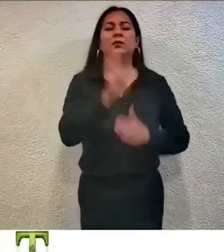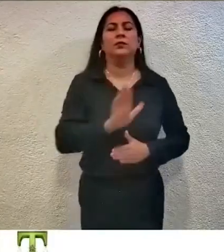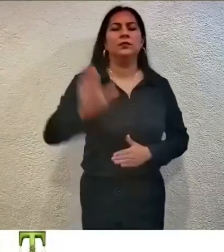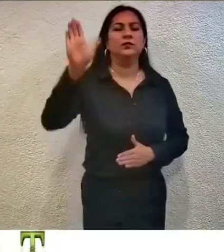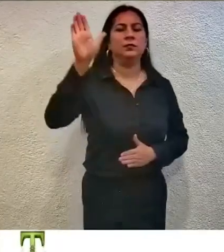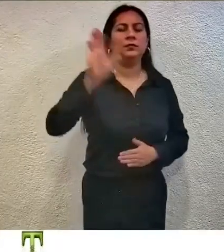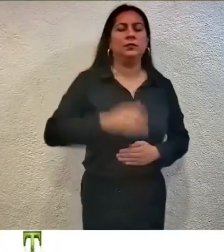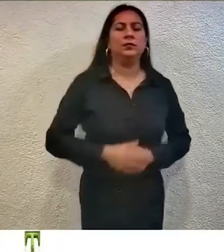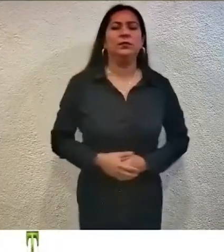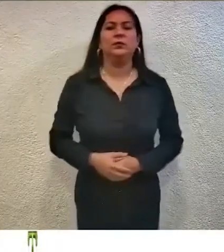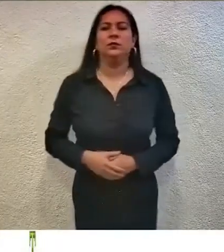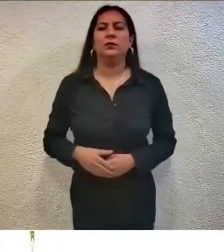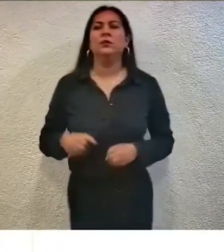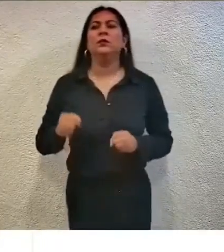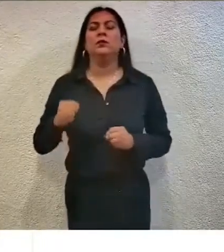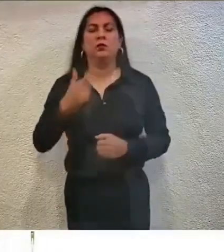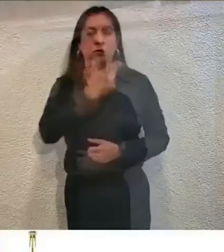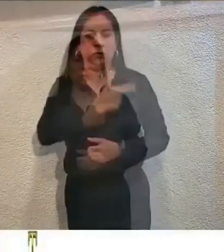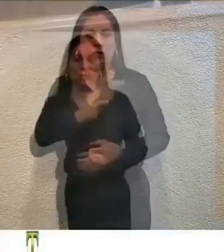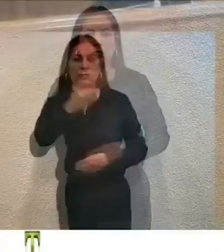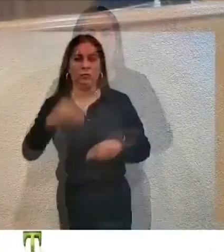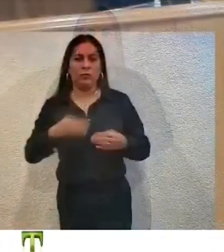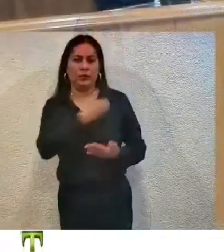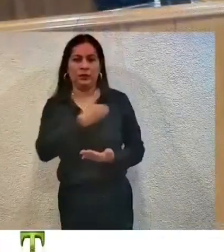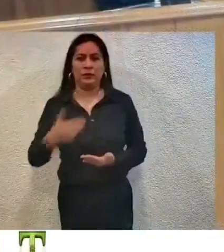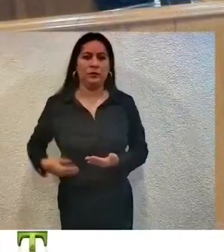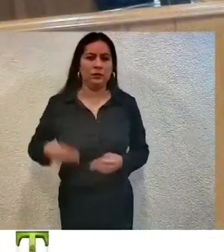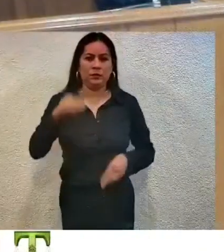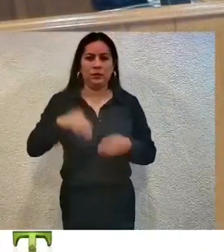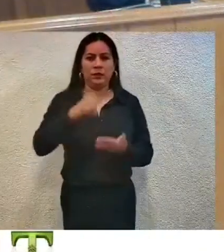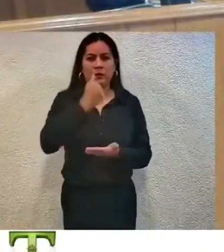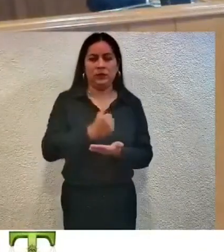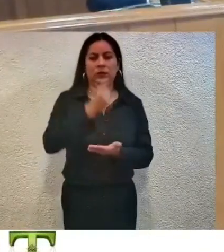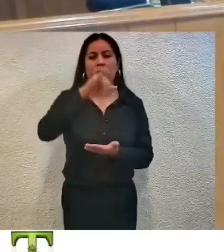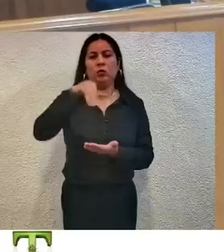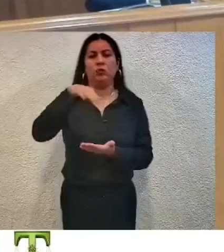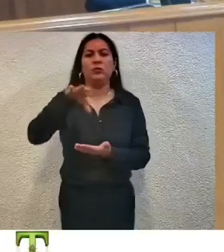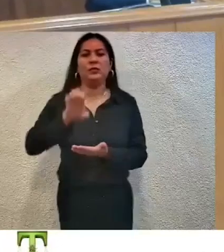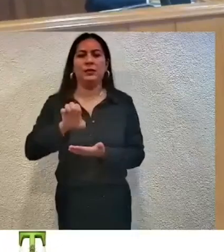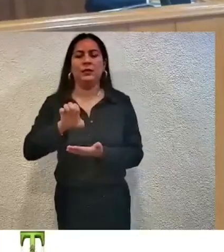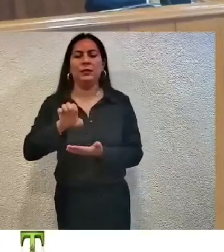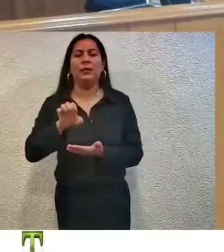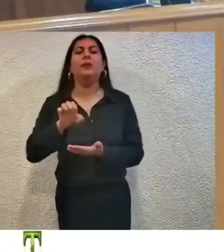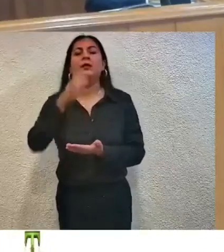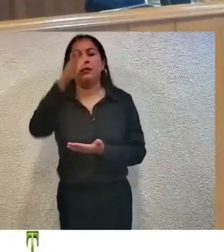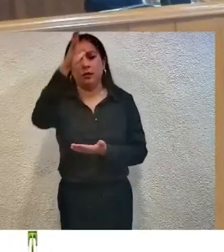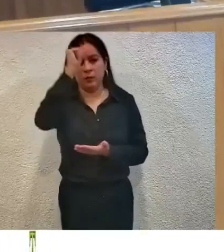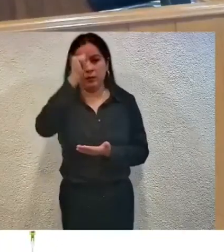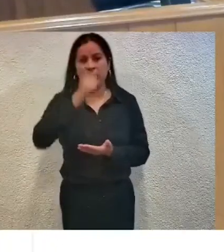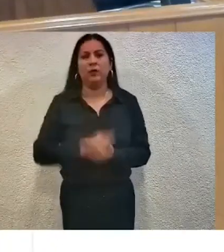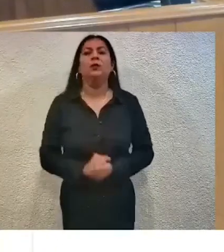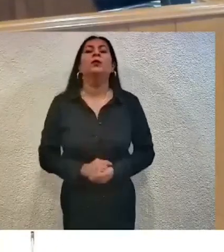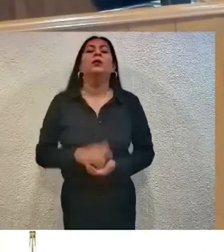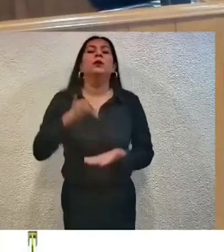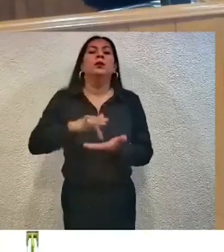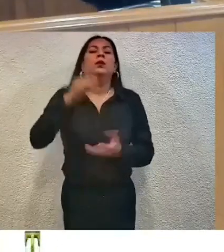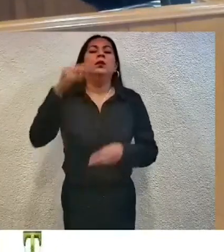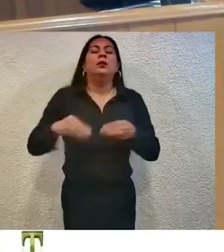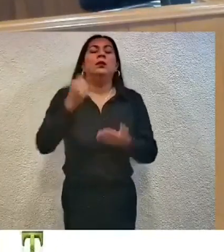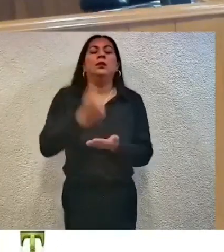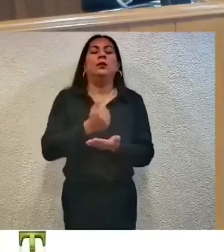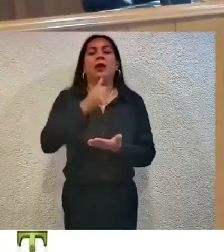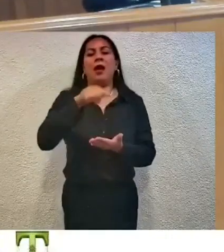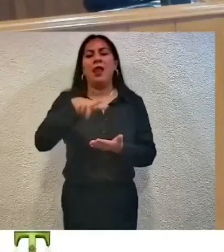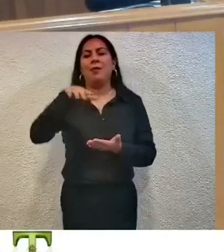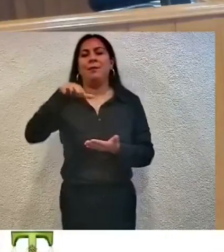al respecto, secretaria, tome la votación, por favor. Con su autorización, magistrada presidenta. Magistrado José Inés Betancur Salgado. Con el